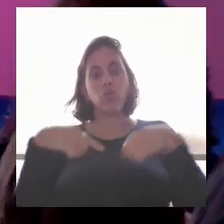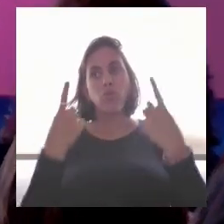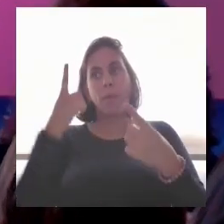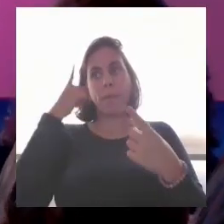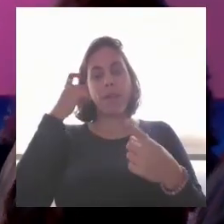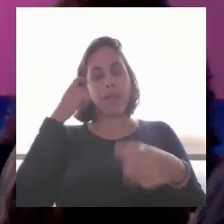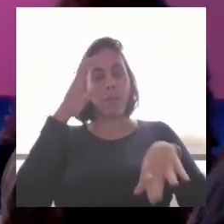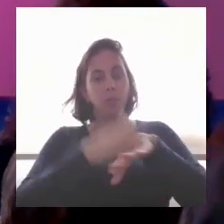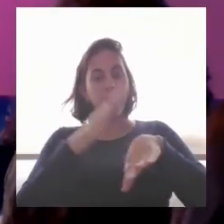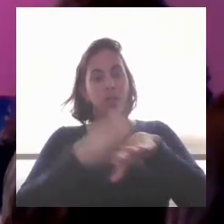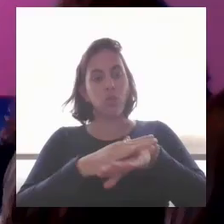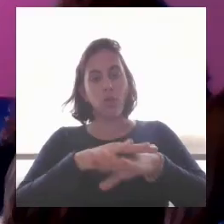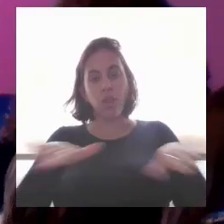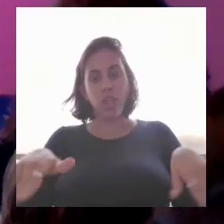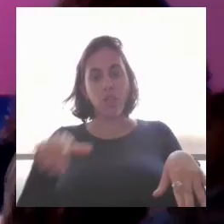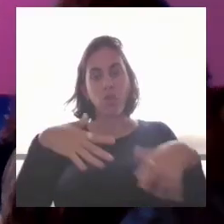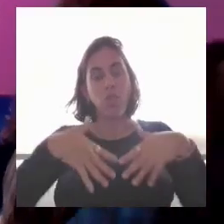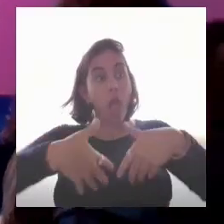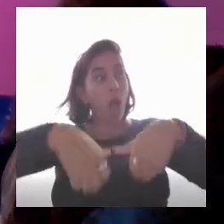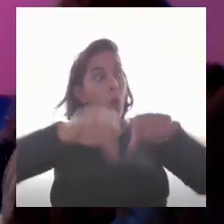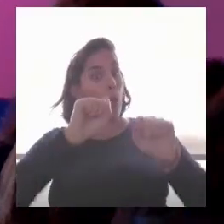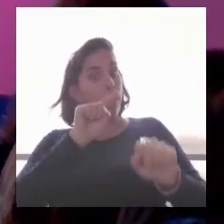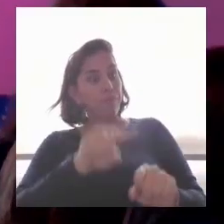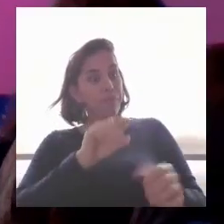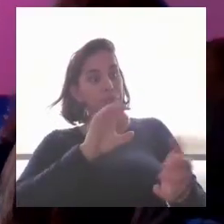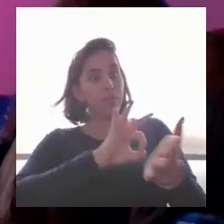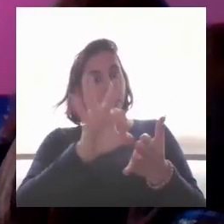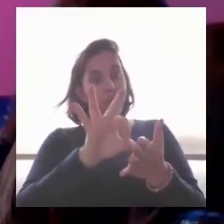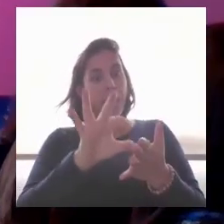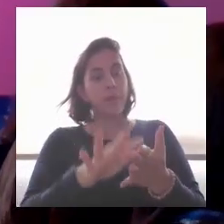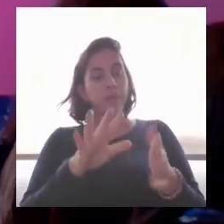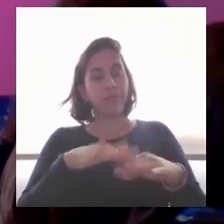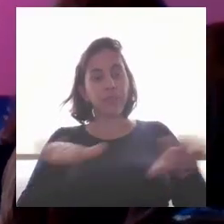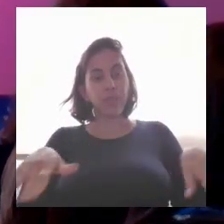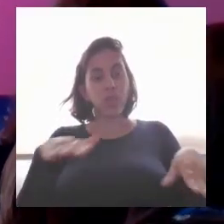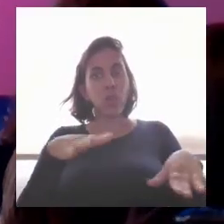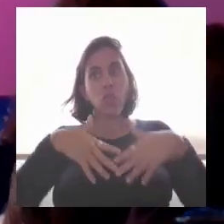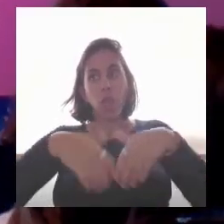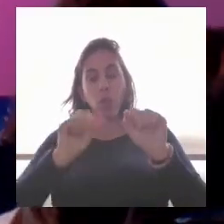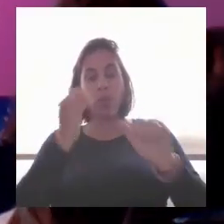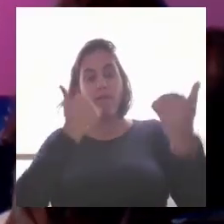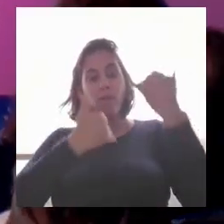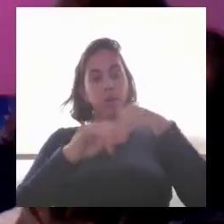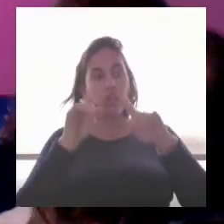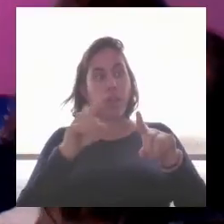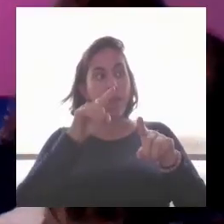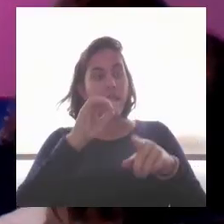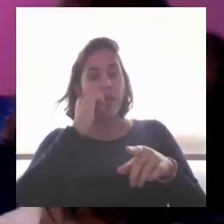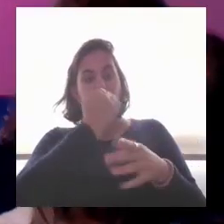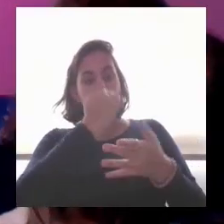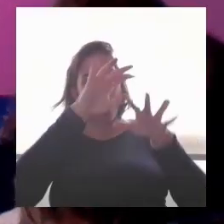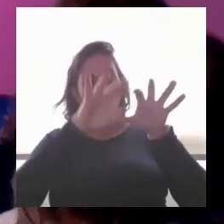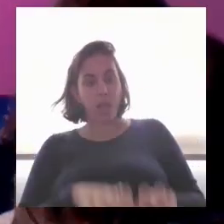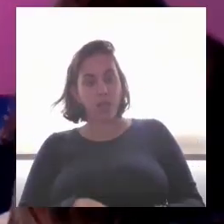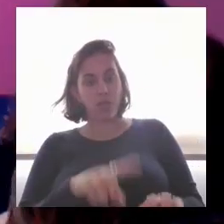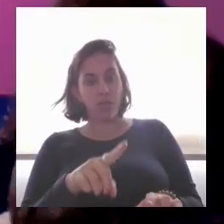chiquilines descubren ese sistema, en el momento que los chiquilines descubren información que estaba también oculta en un texto, y después, bueno, la